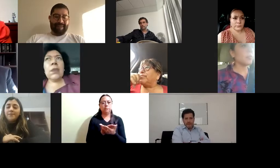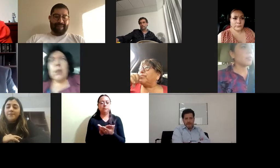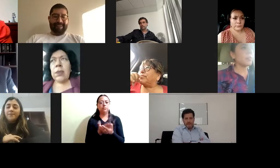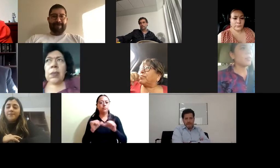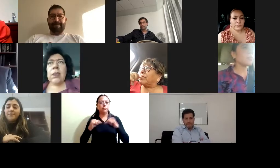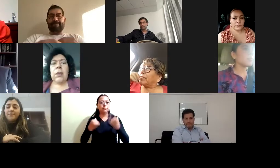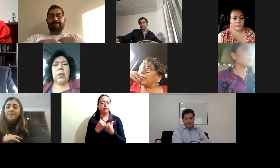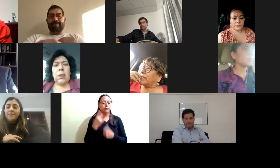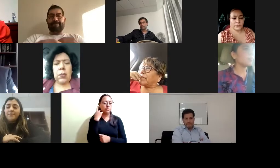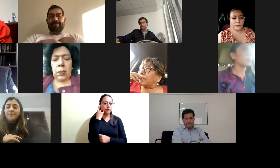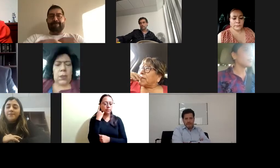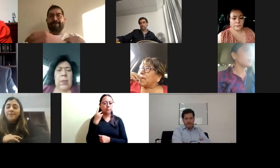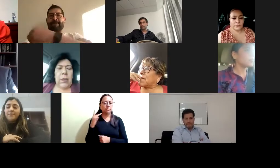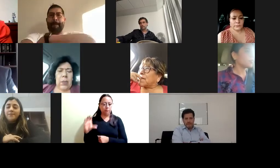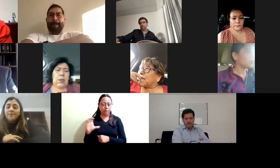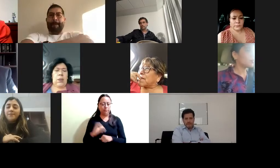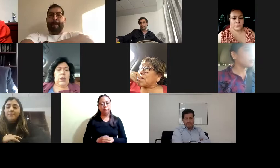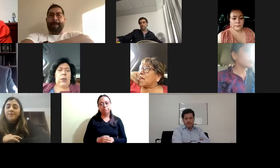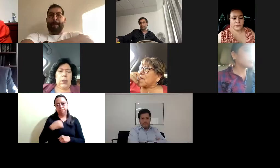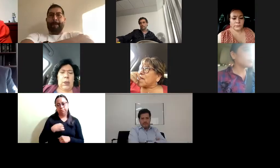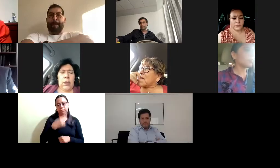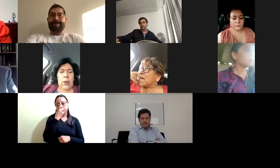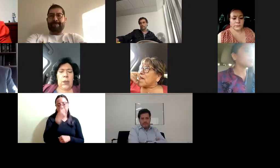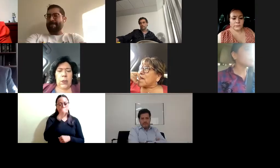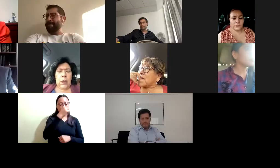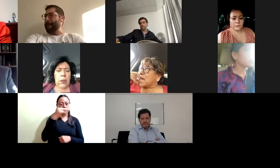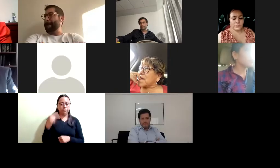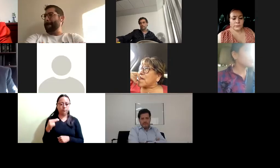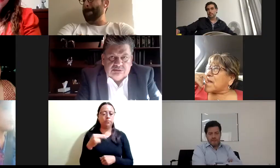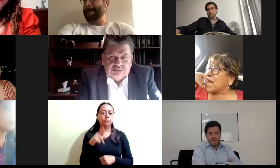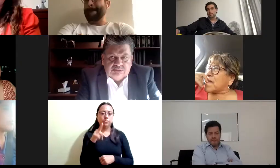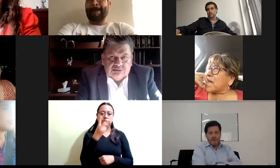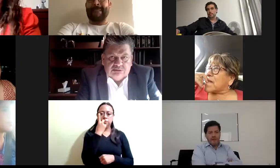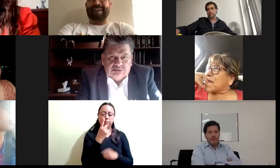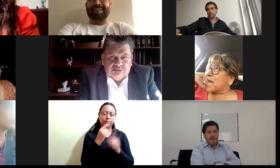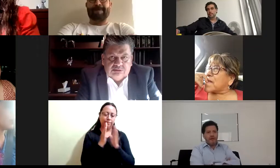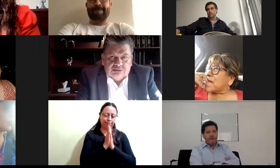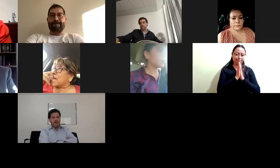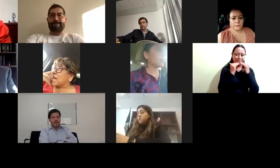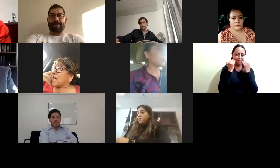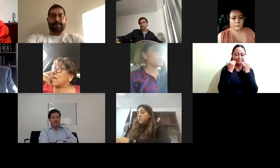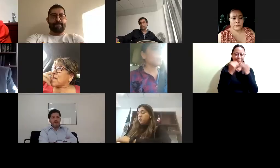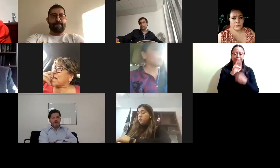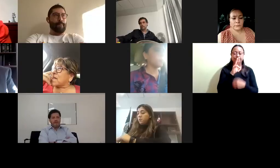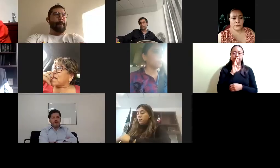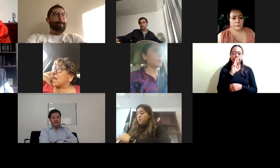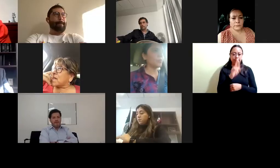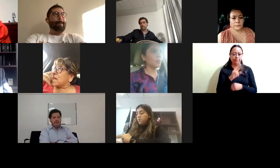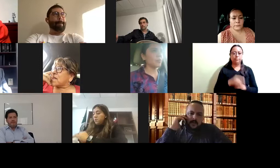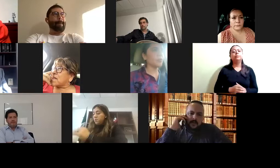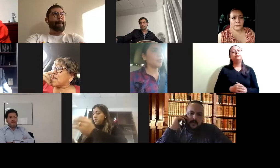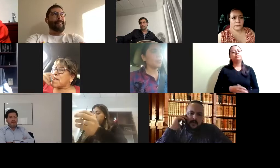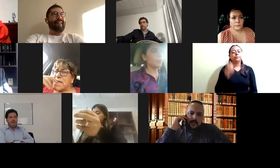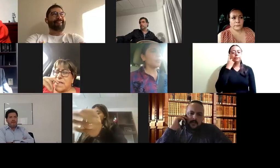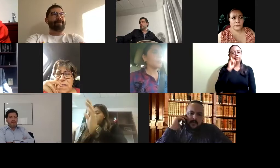Ciudadana, por lo que procederá a mencionar su nombre y solicito amablemente indiquen el sentido de su voto. Diputada Marta Soledad